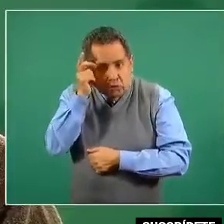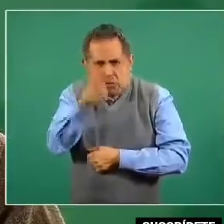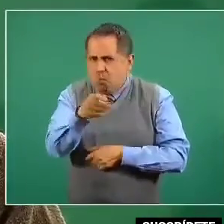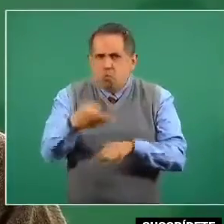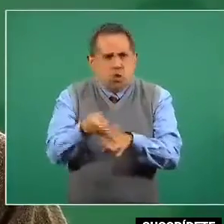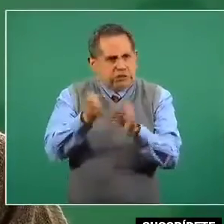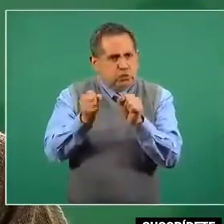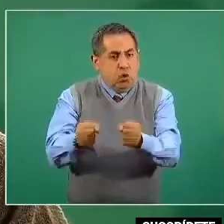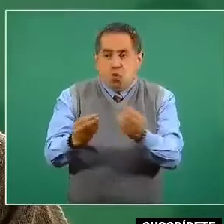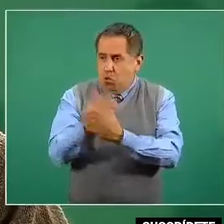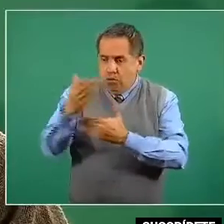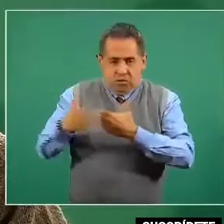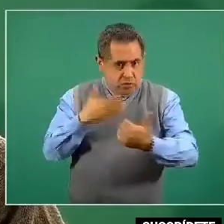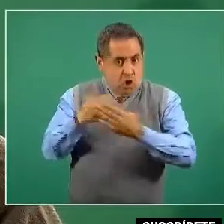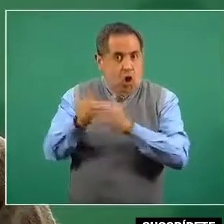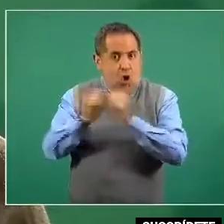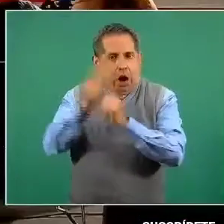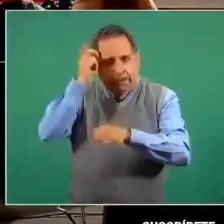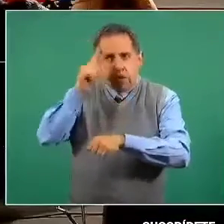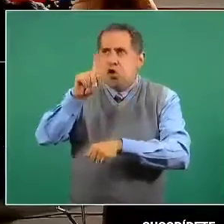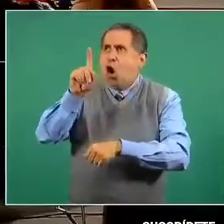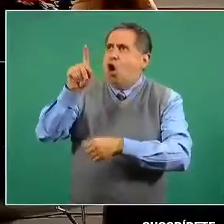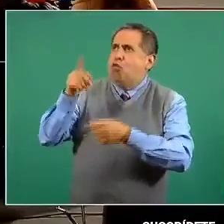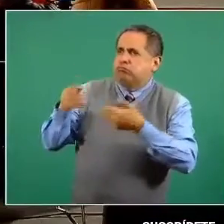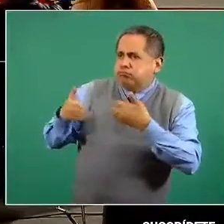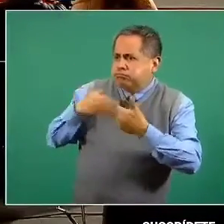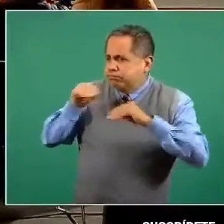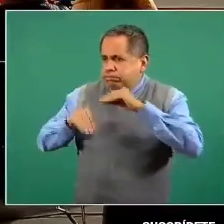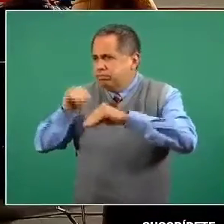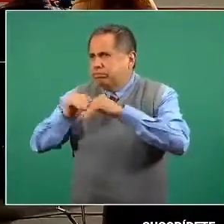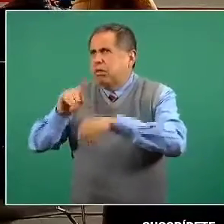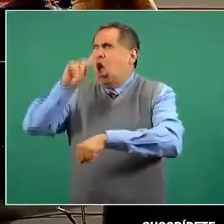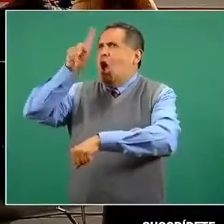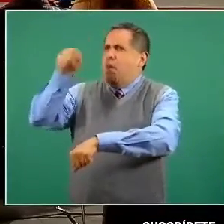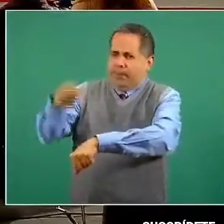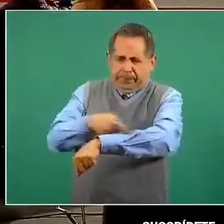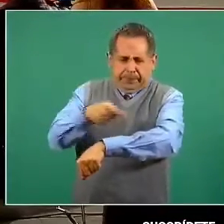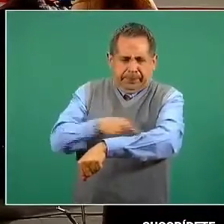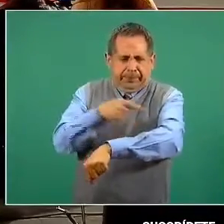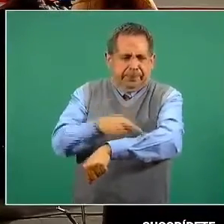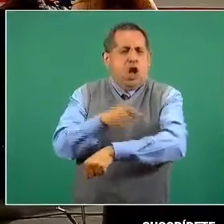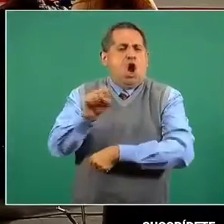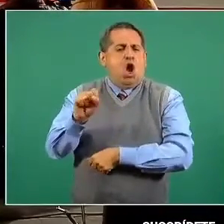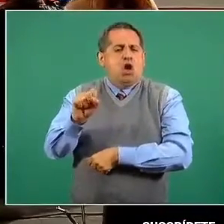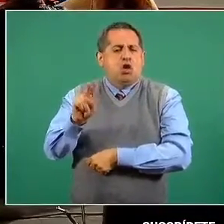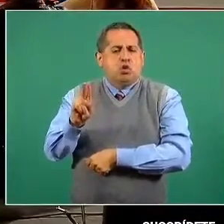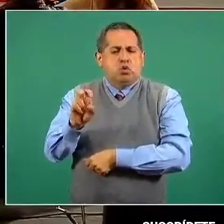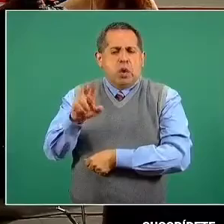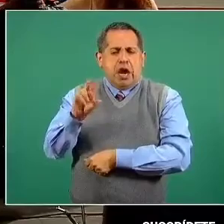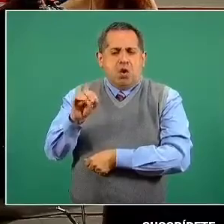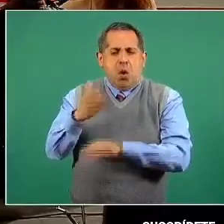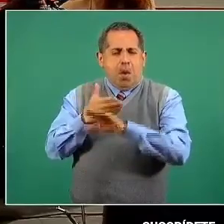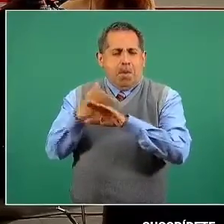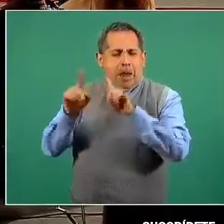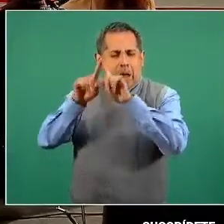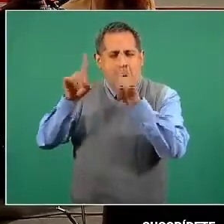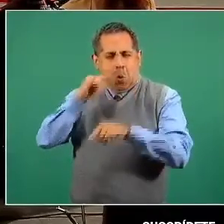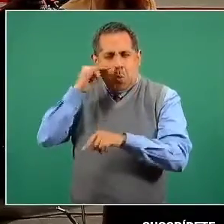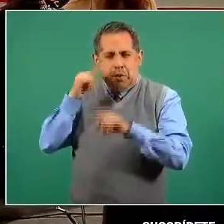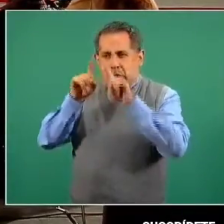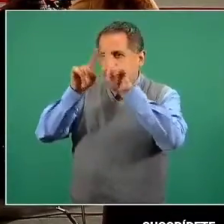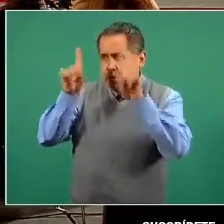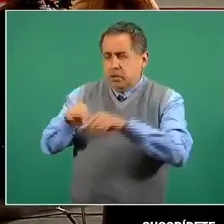segura, y a través de tecnología, de biotecnología, han logrado tener una formulación que es aún más